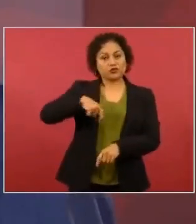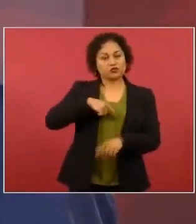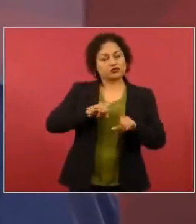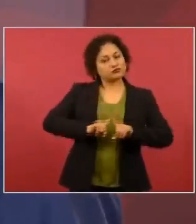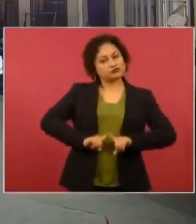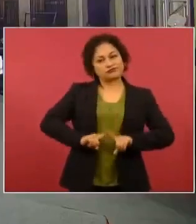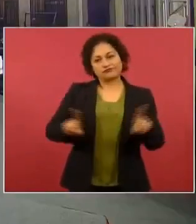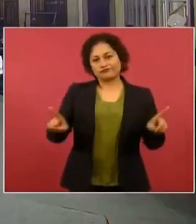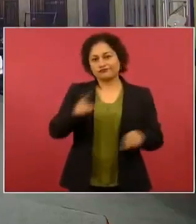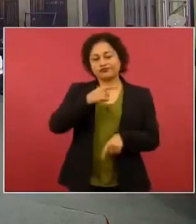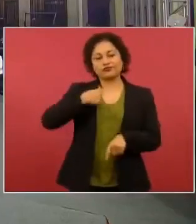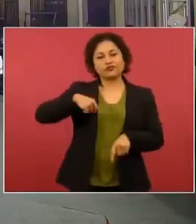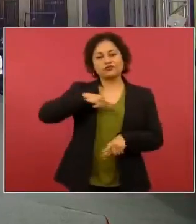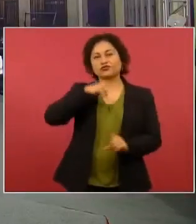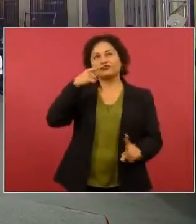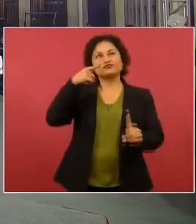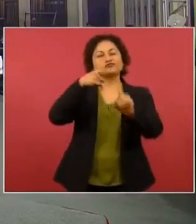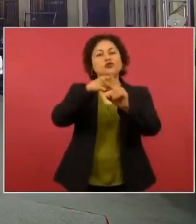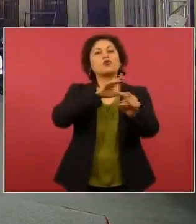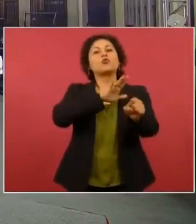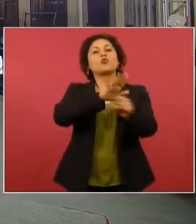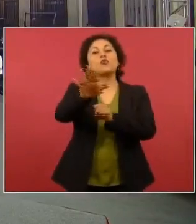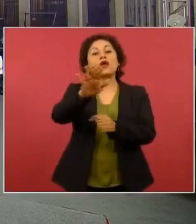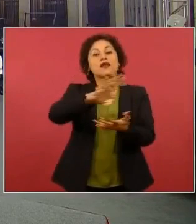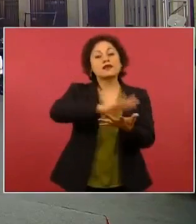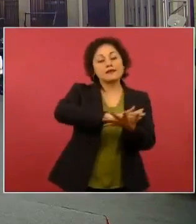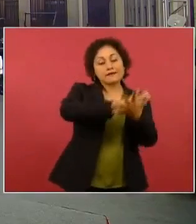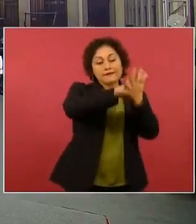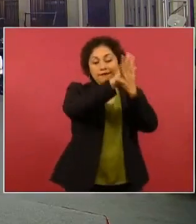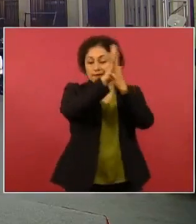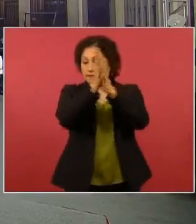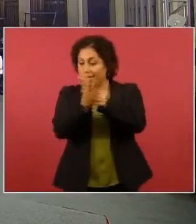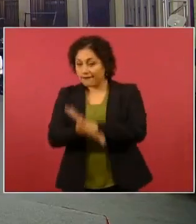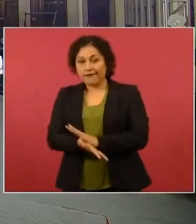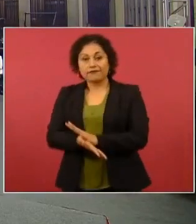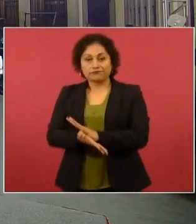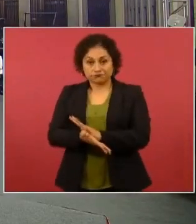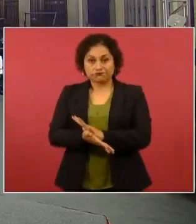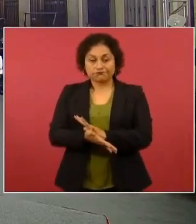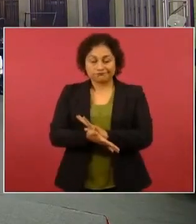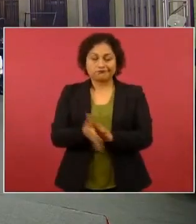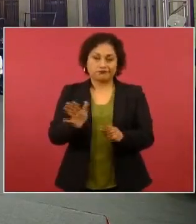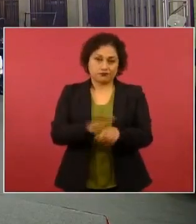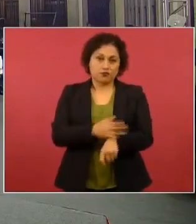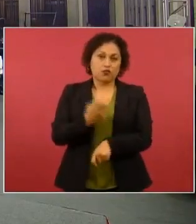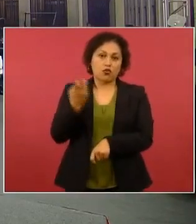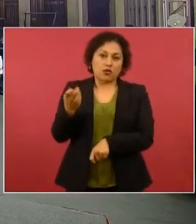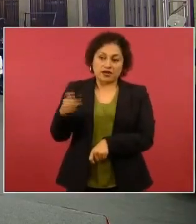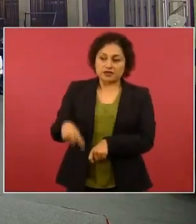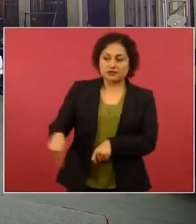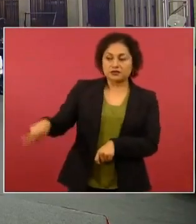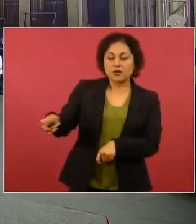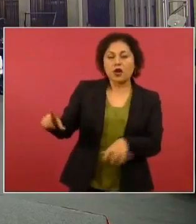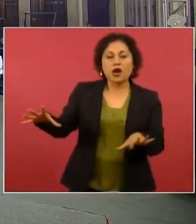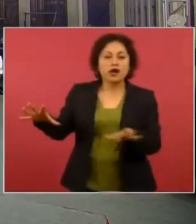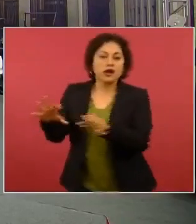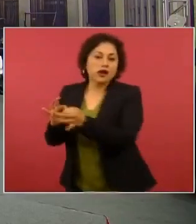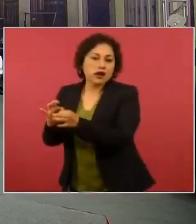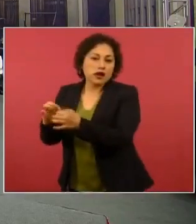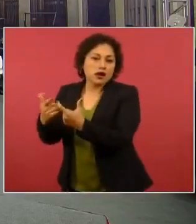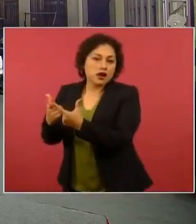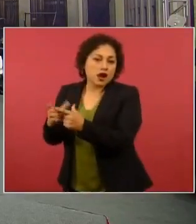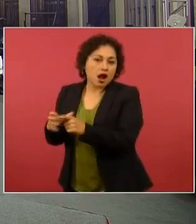García Luna? Porque se toma a uno, pero sabemos que esta es una red amplia que involucra a muchos sexenios,